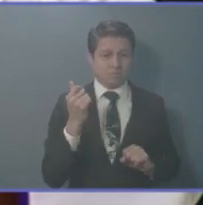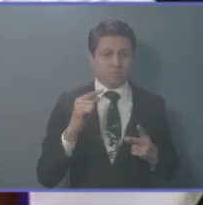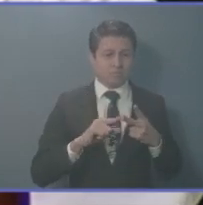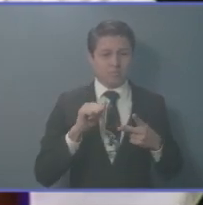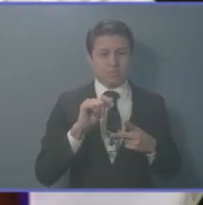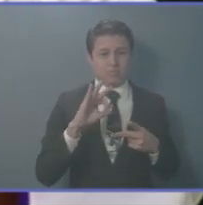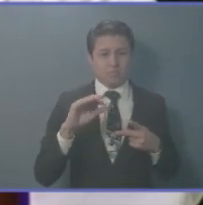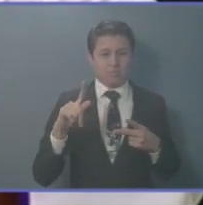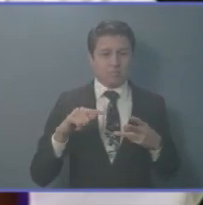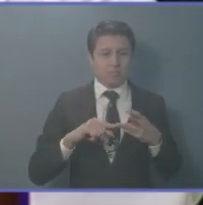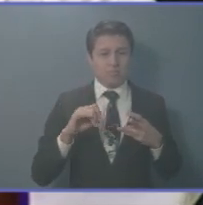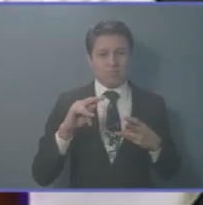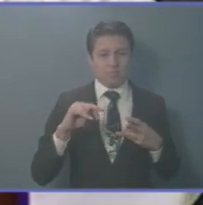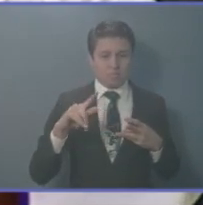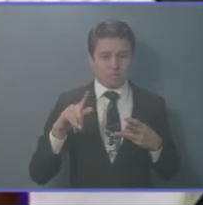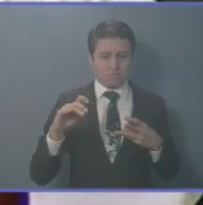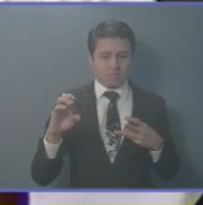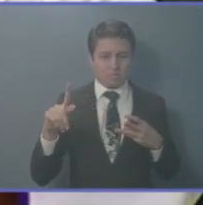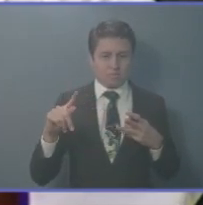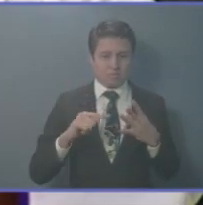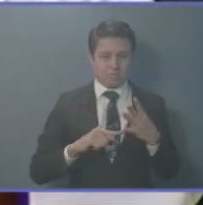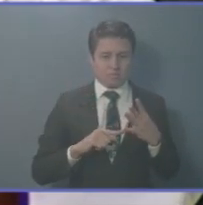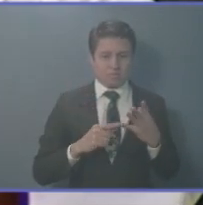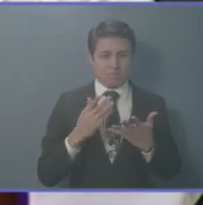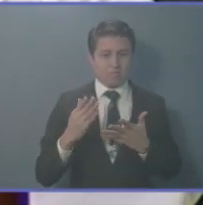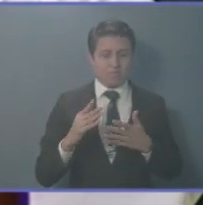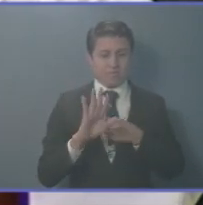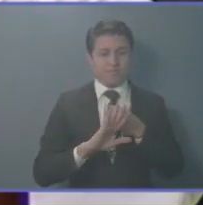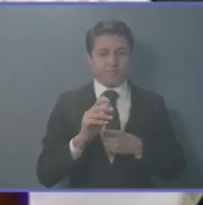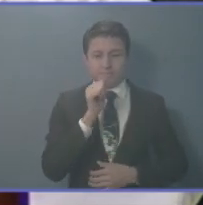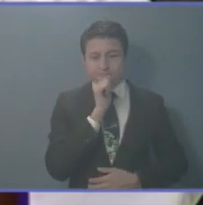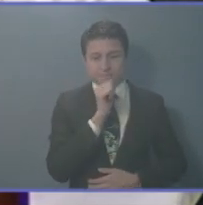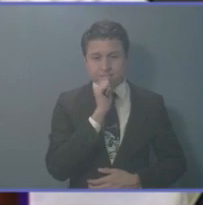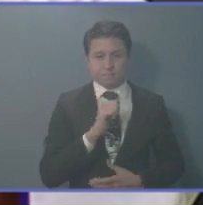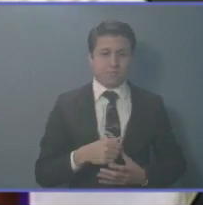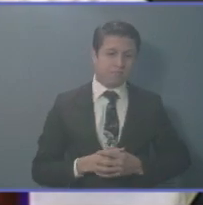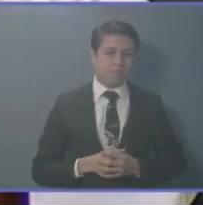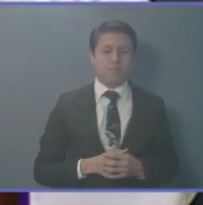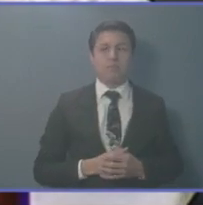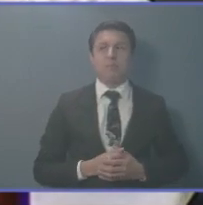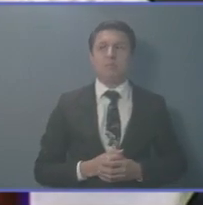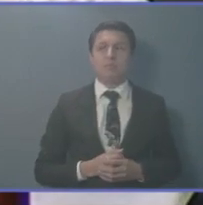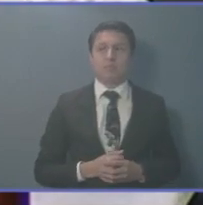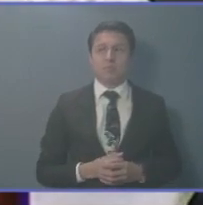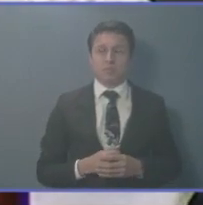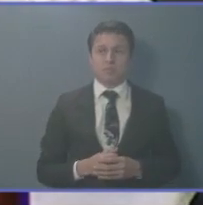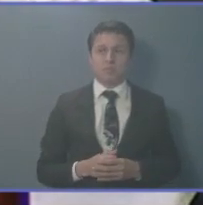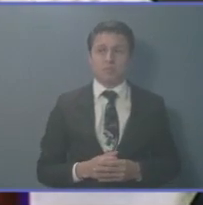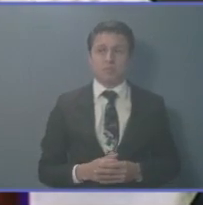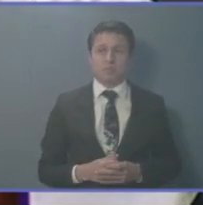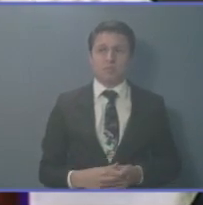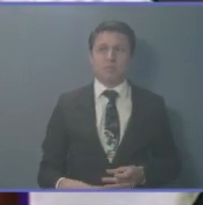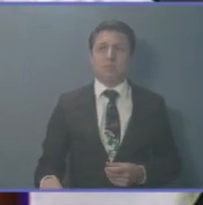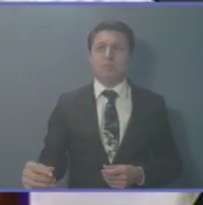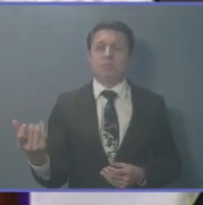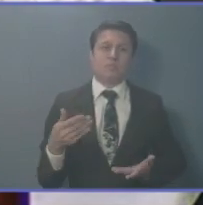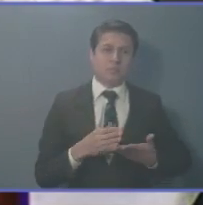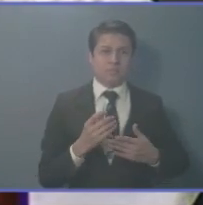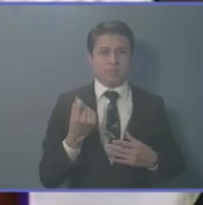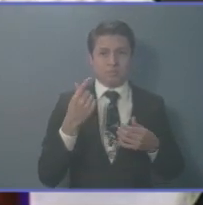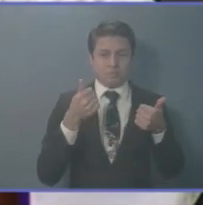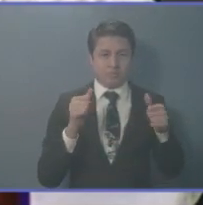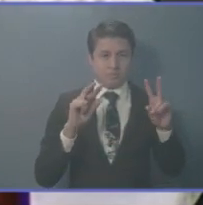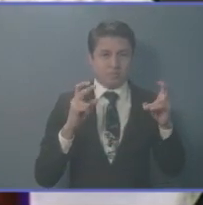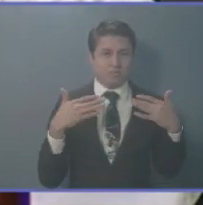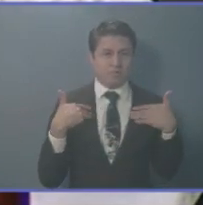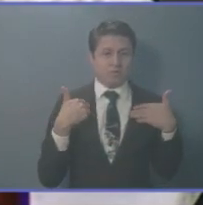AFP, INPEP y seguros. Servicios de seguridad privada. El órgano ejecutivo, mediante acuerdo en el ramo de